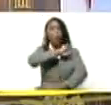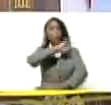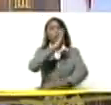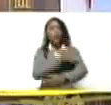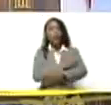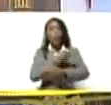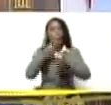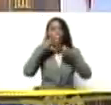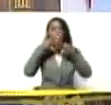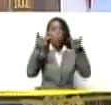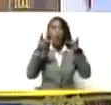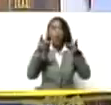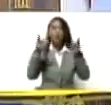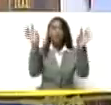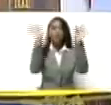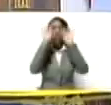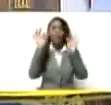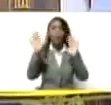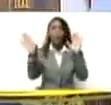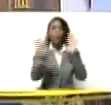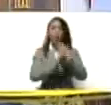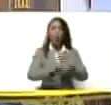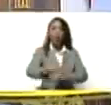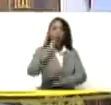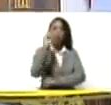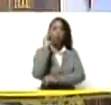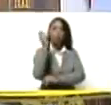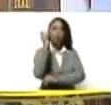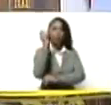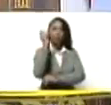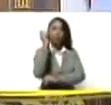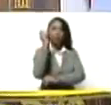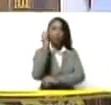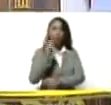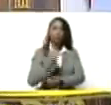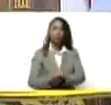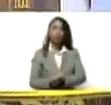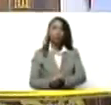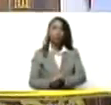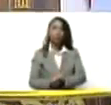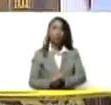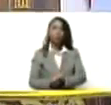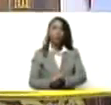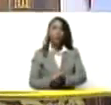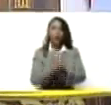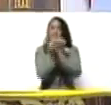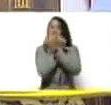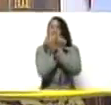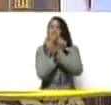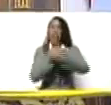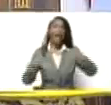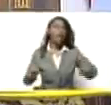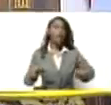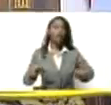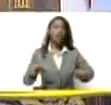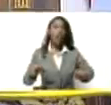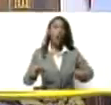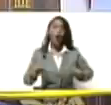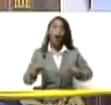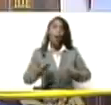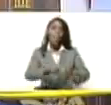y rectificadora y que más temprano que tarde estemos restableciendo el diálogo en méxico como el